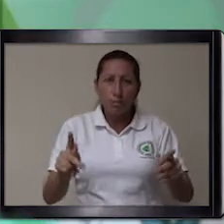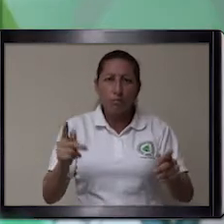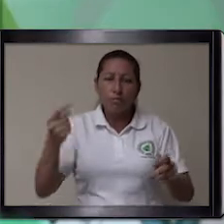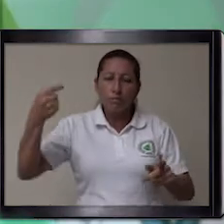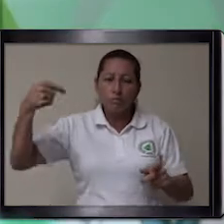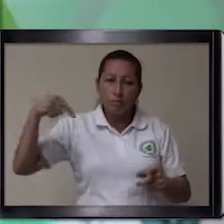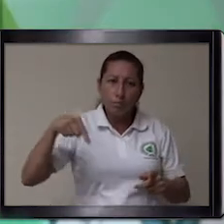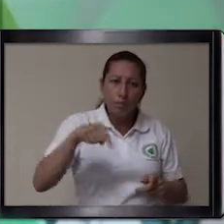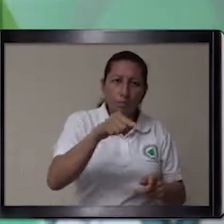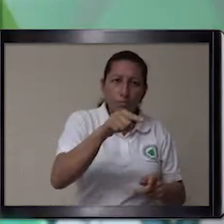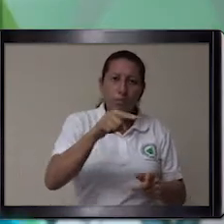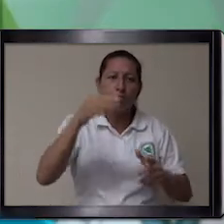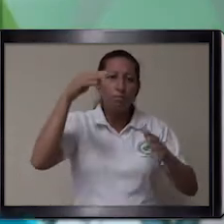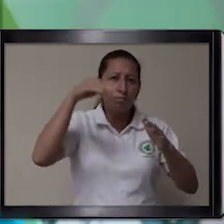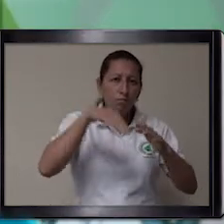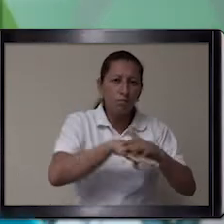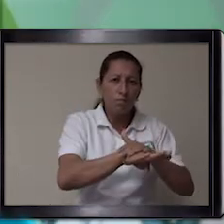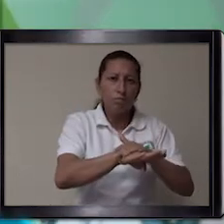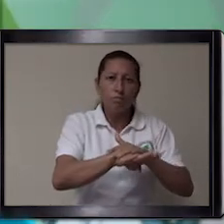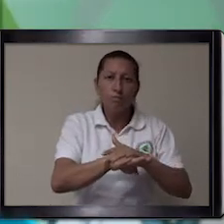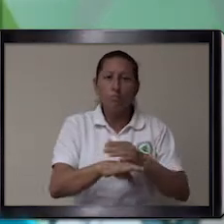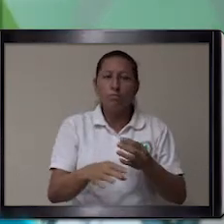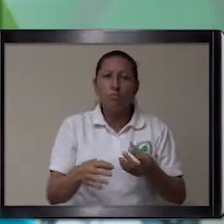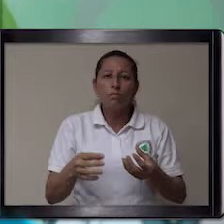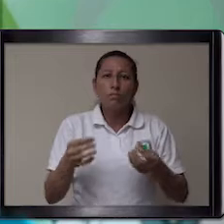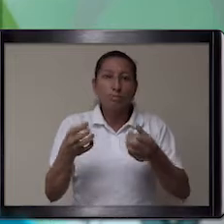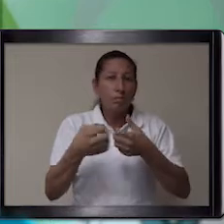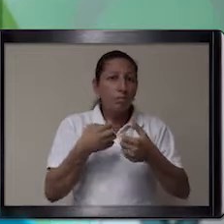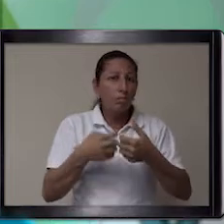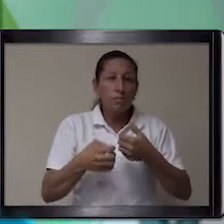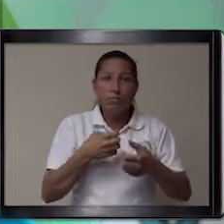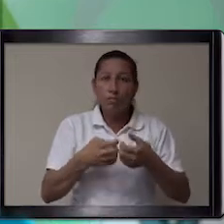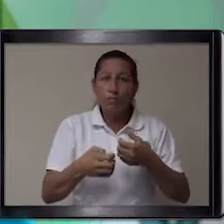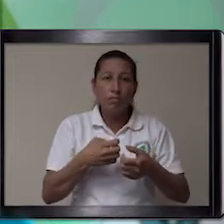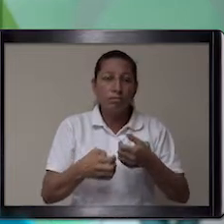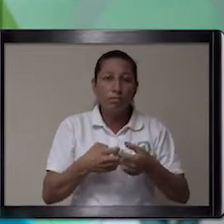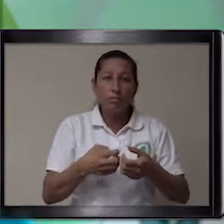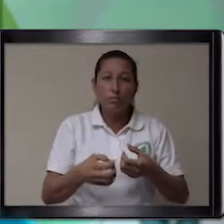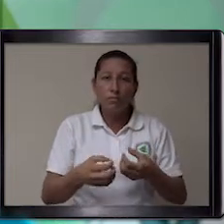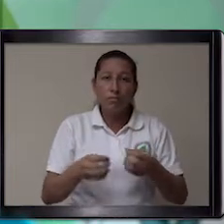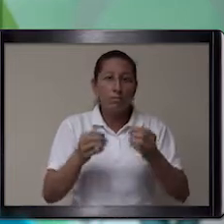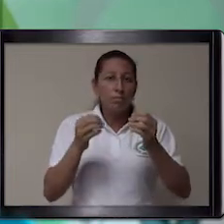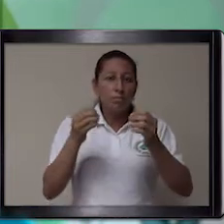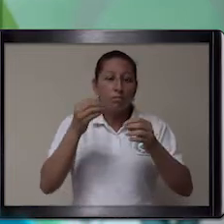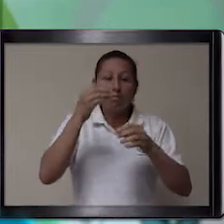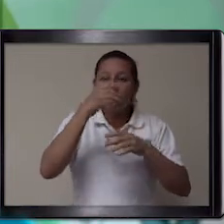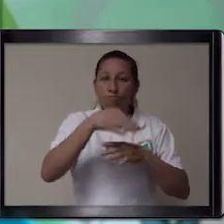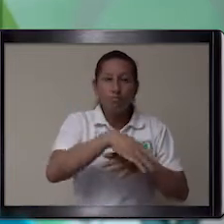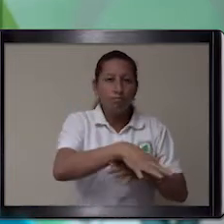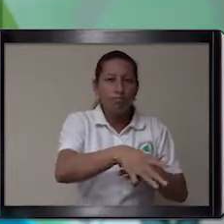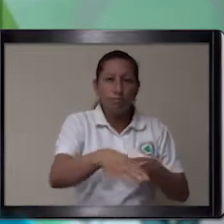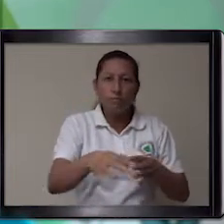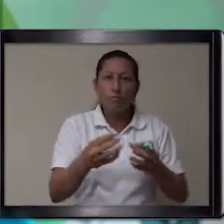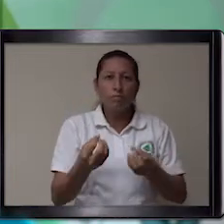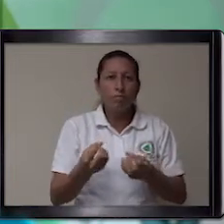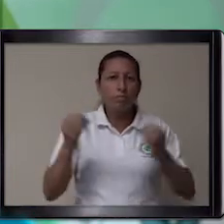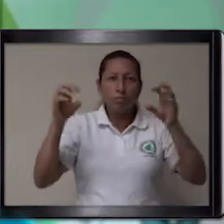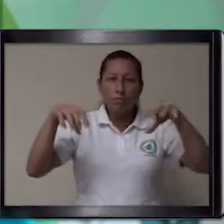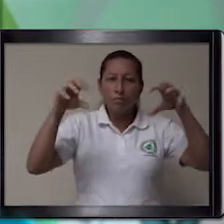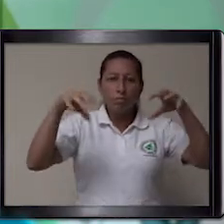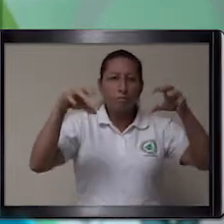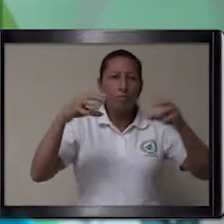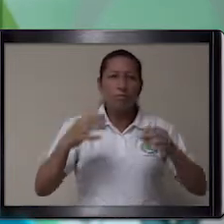ellas siempre deben de estar funcional, porque ahí es donde van a servir de refugio en caso